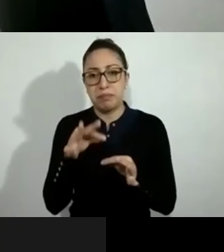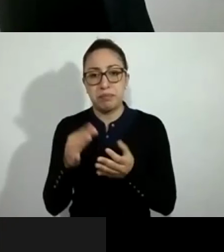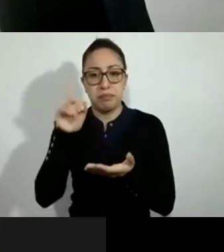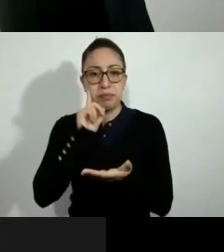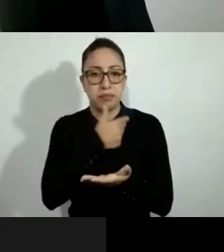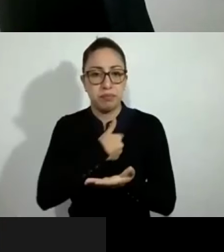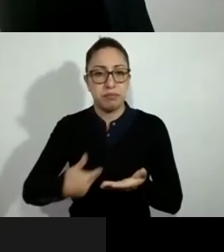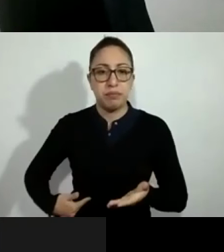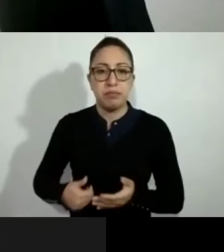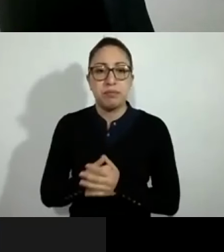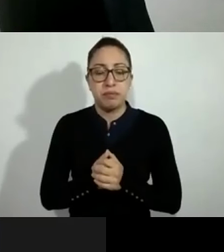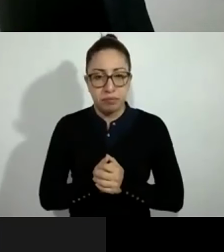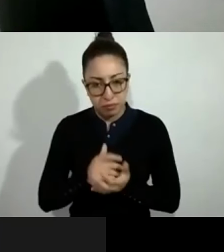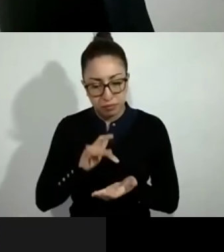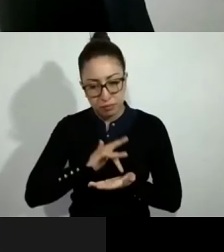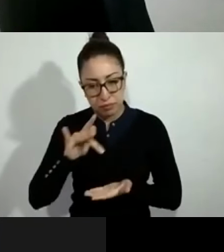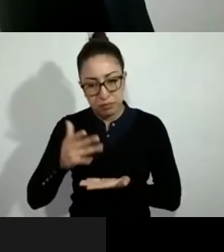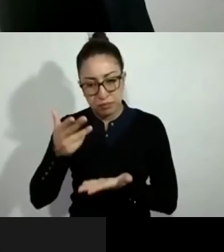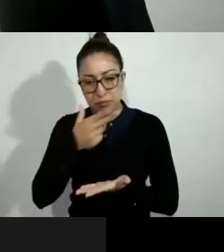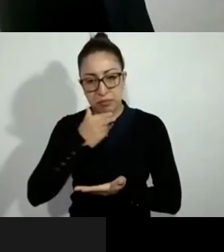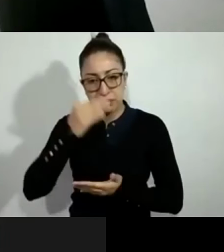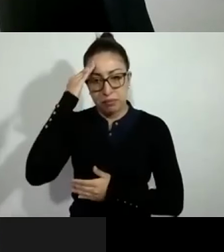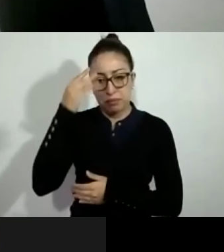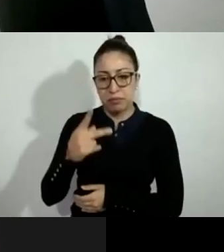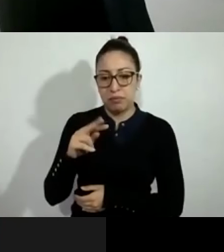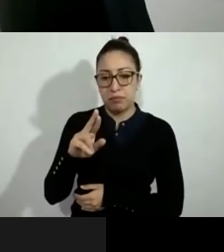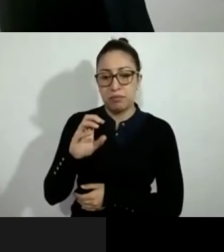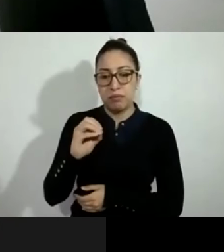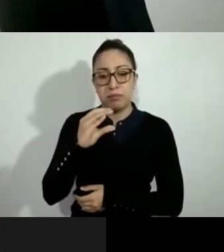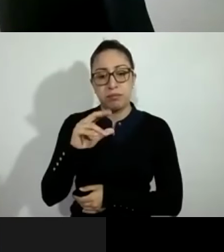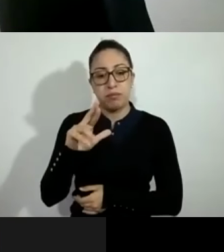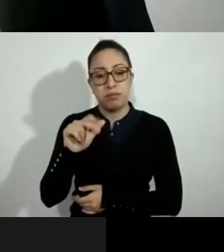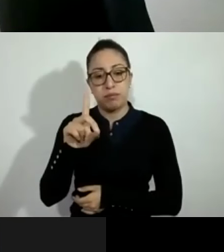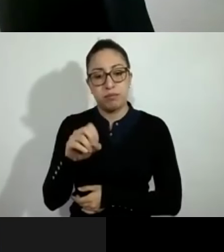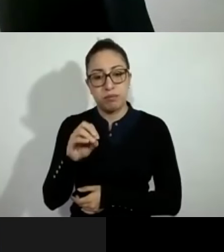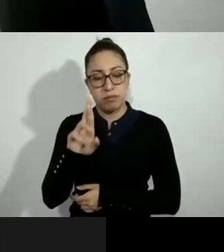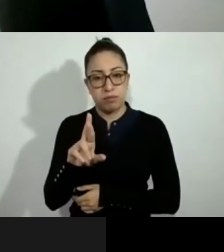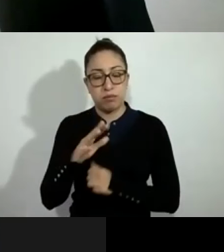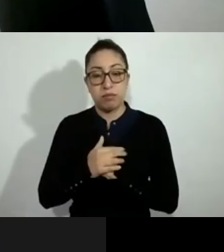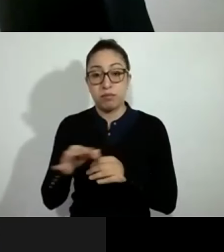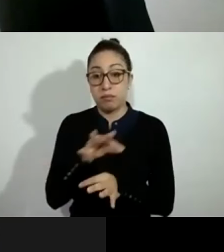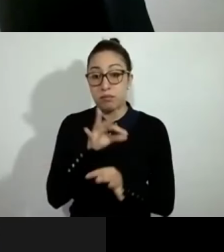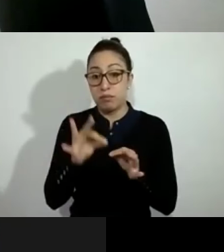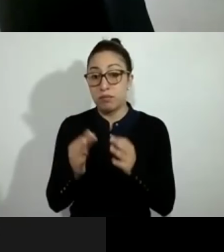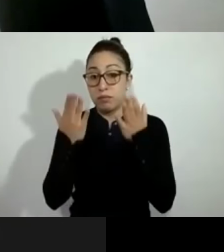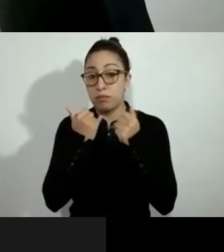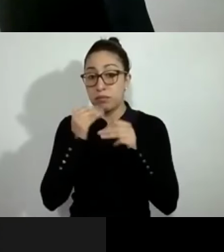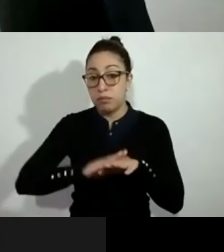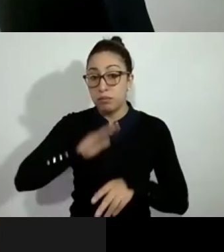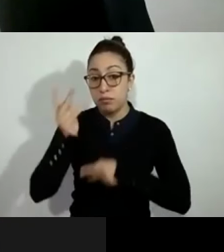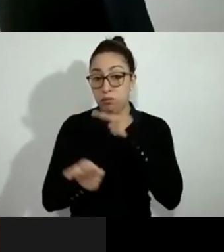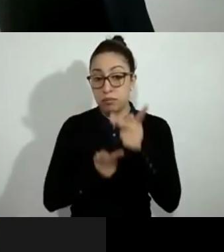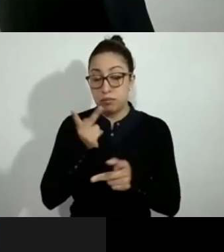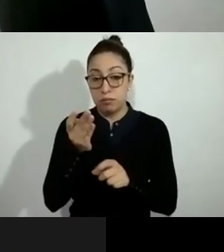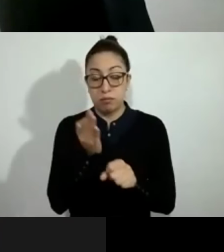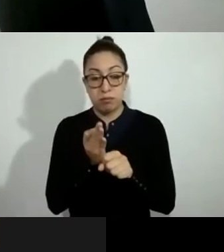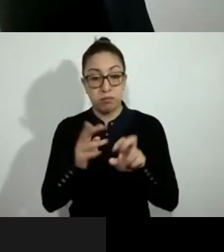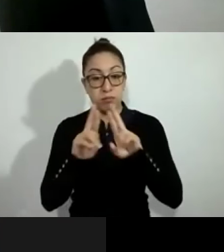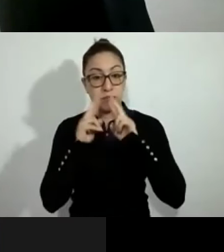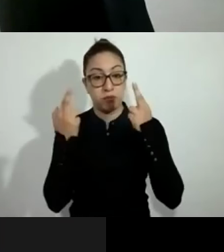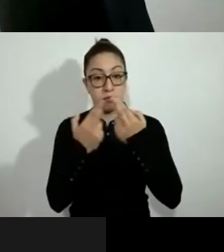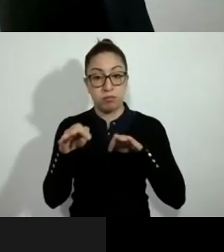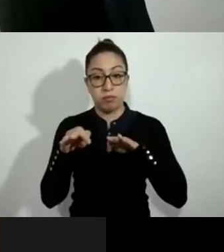Gracias, procurador fiscal. Al haber agotado las intervenciones en esta mesa de trabajo, me permito